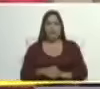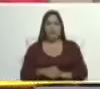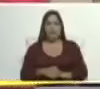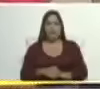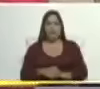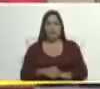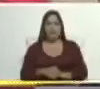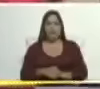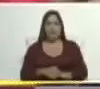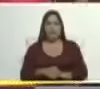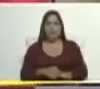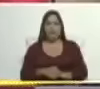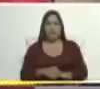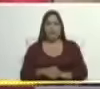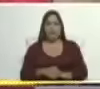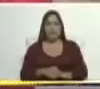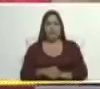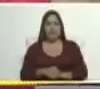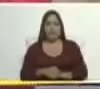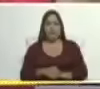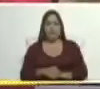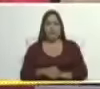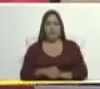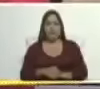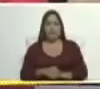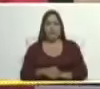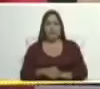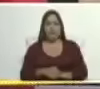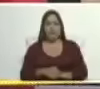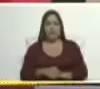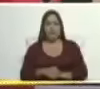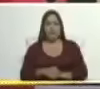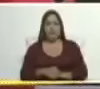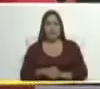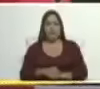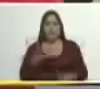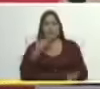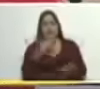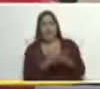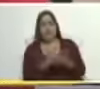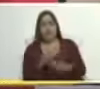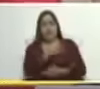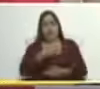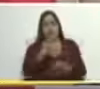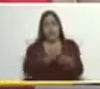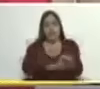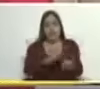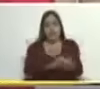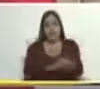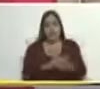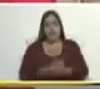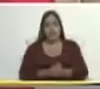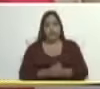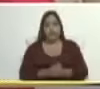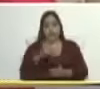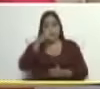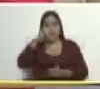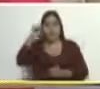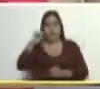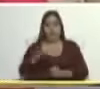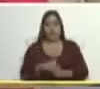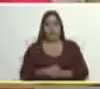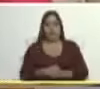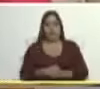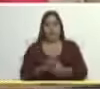Thank you very much. Muchas gracias, my dear brother, comrade, querido Nicolás, hermano Nicolás,